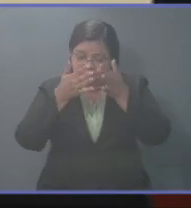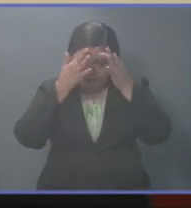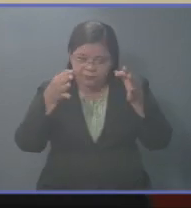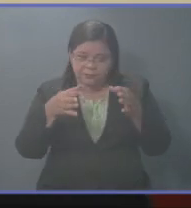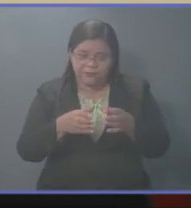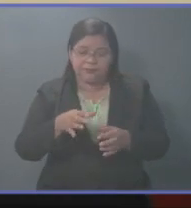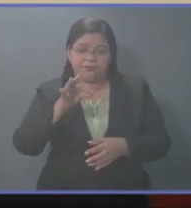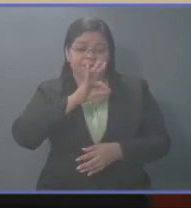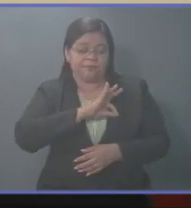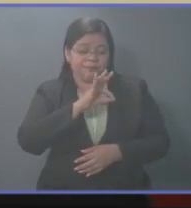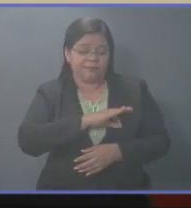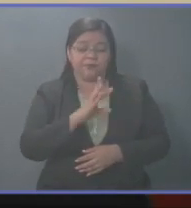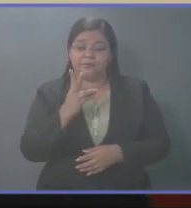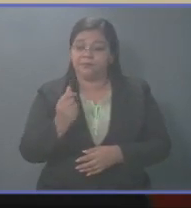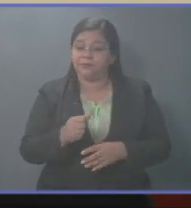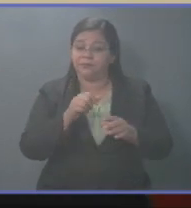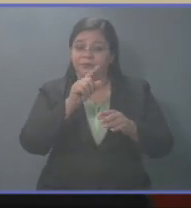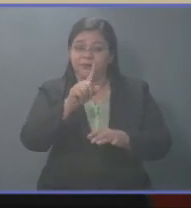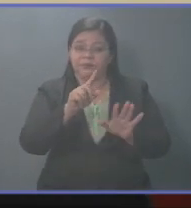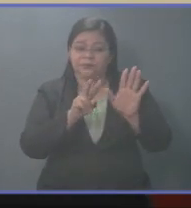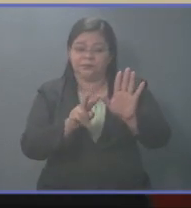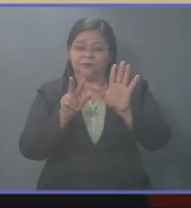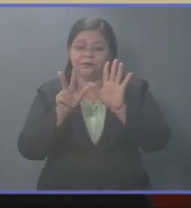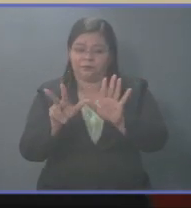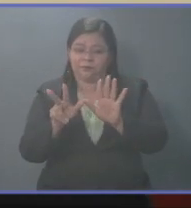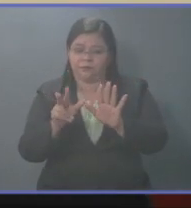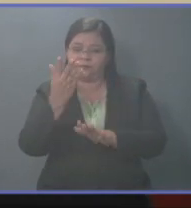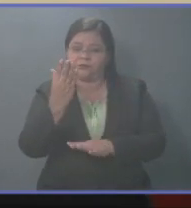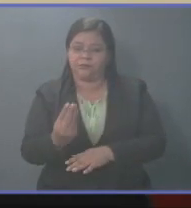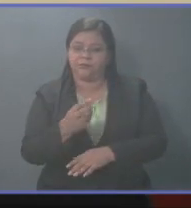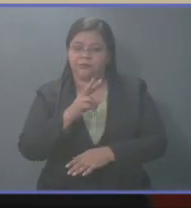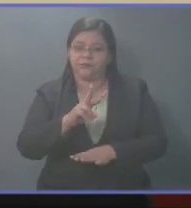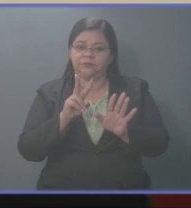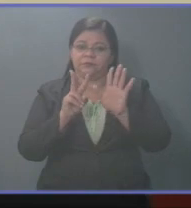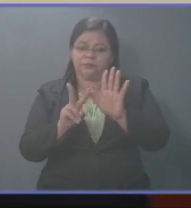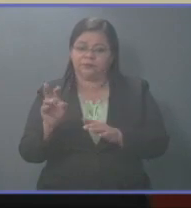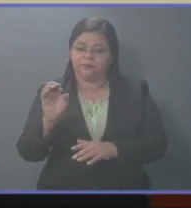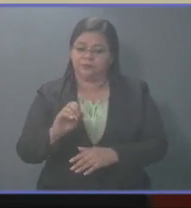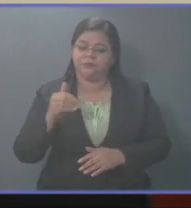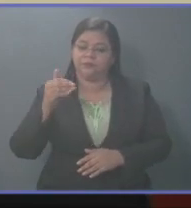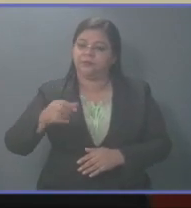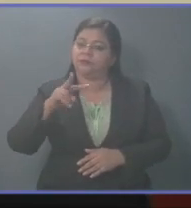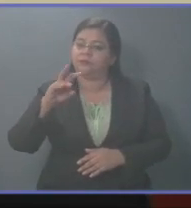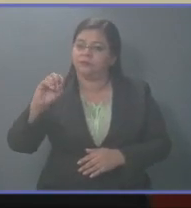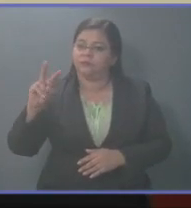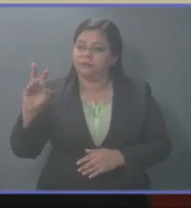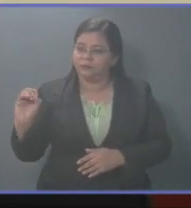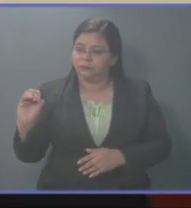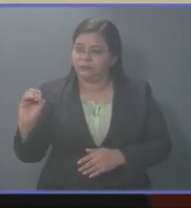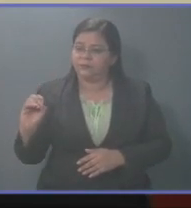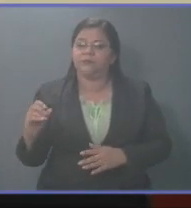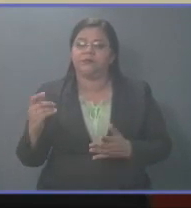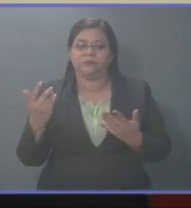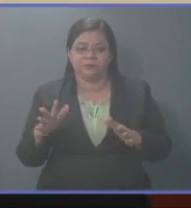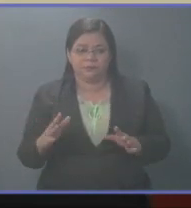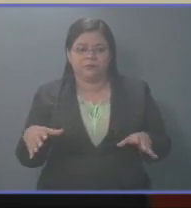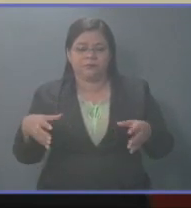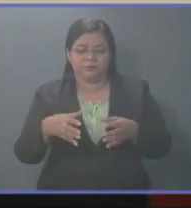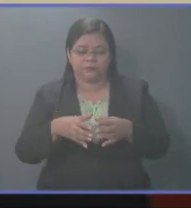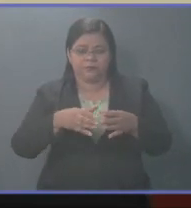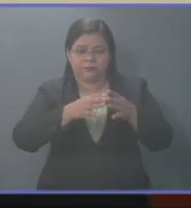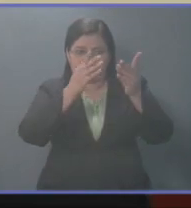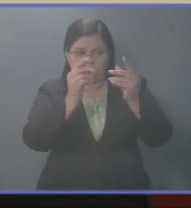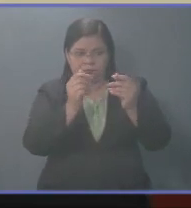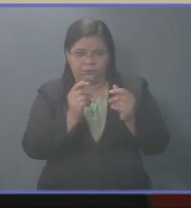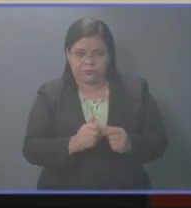dictamen favorable número 278 de fecha 27 de enero de 2020, emitido por la Comisión de